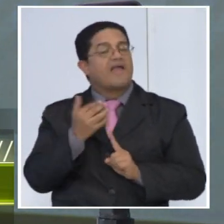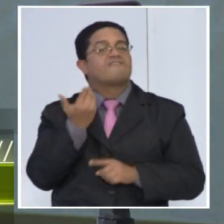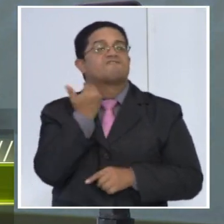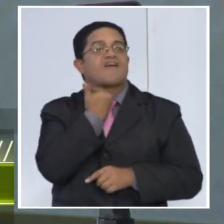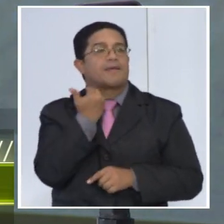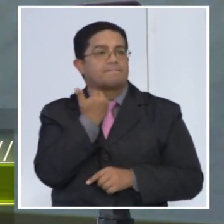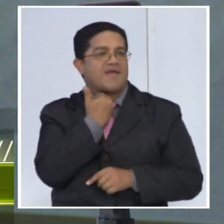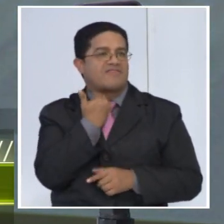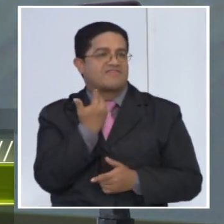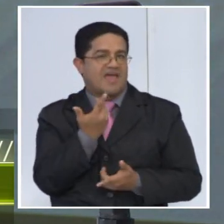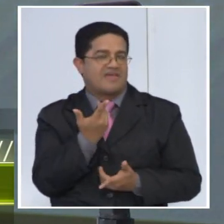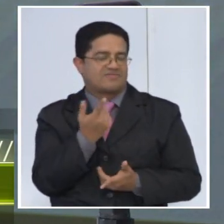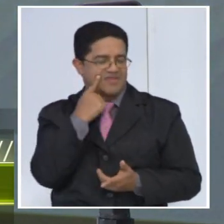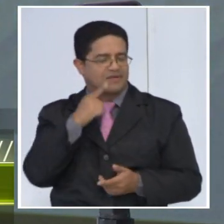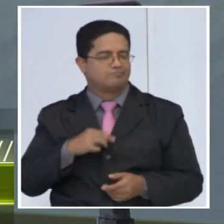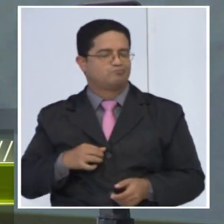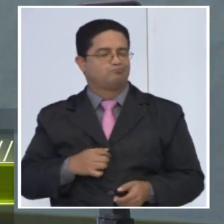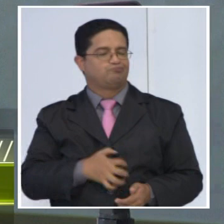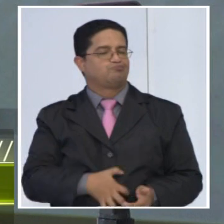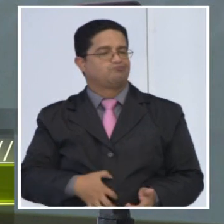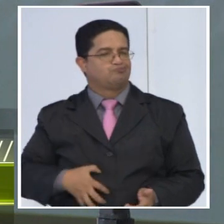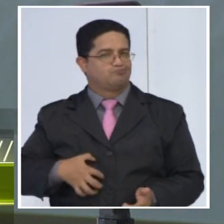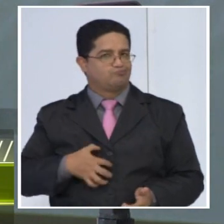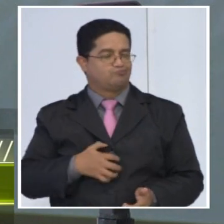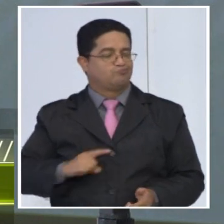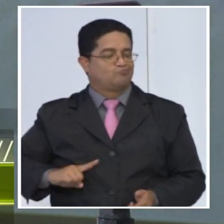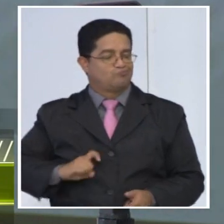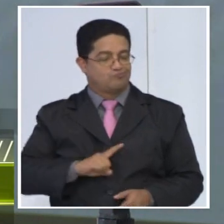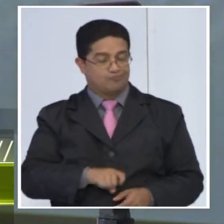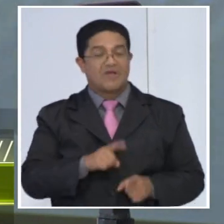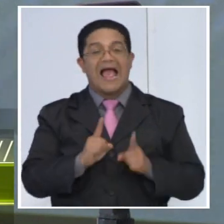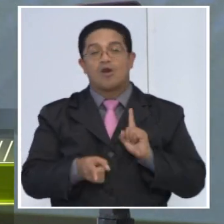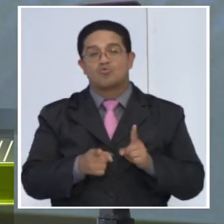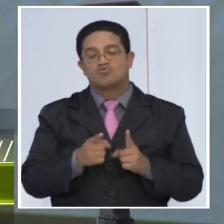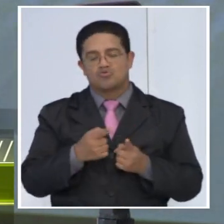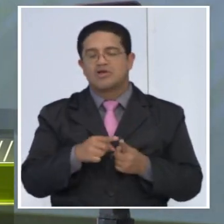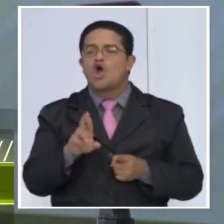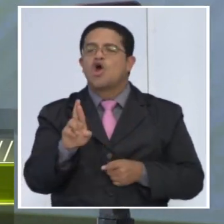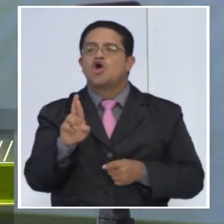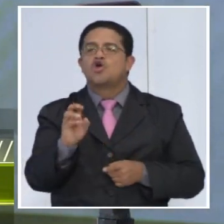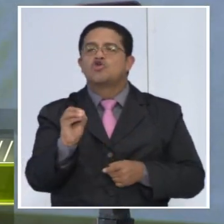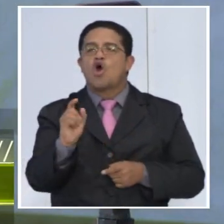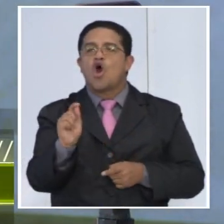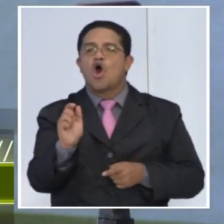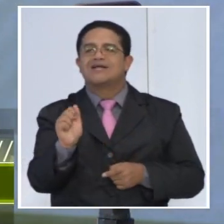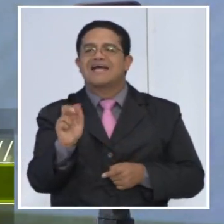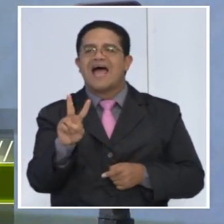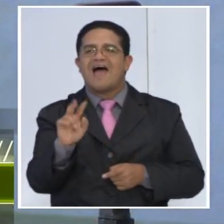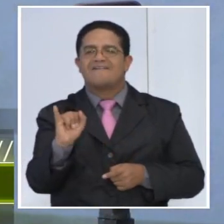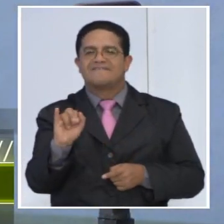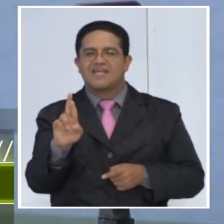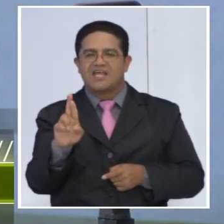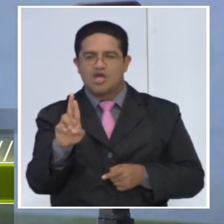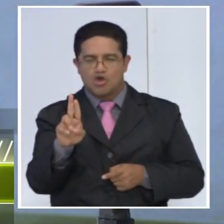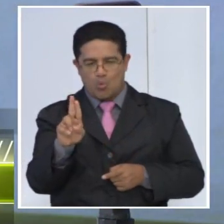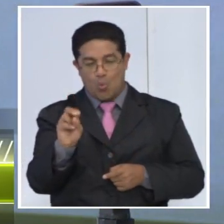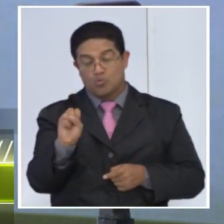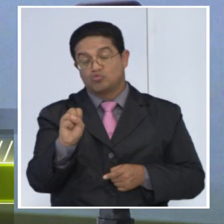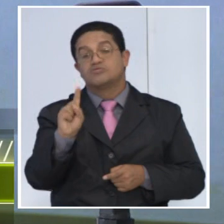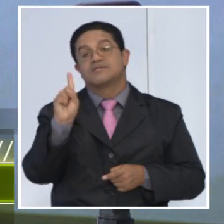enfermedades, digamos, gastrointestinales, la mayoría de ellos. Algunos virus como el rotavirus, de los más comunes, que también es un